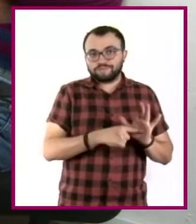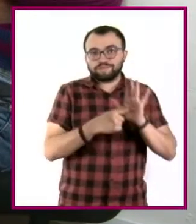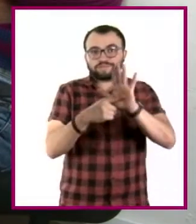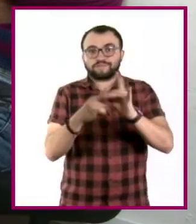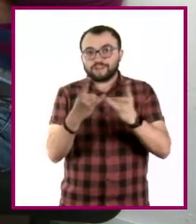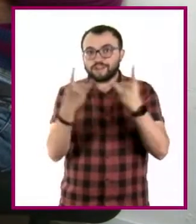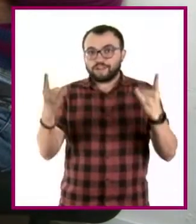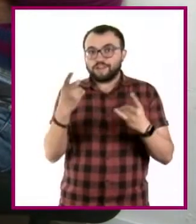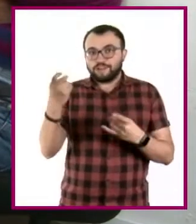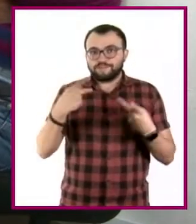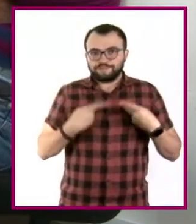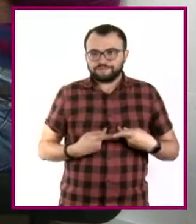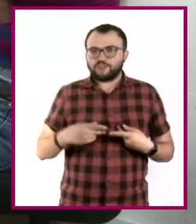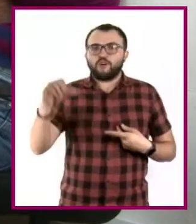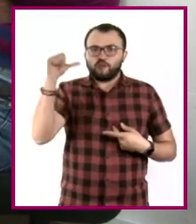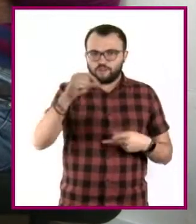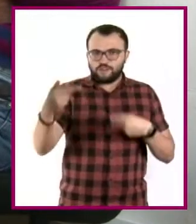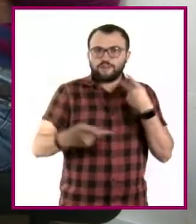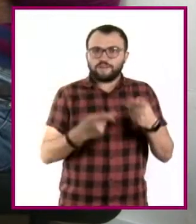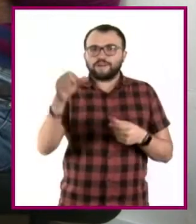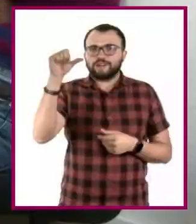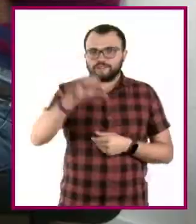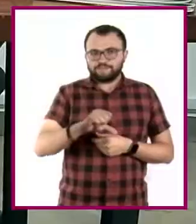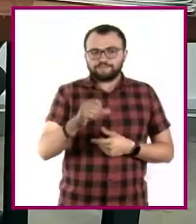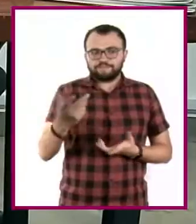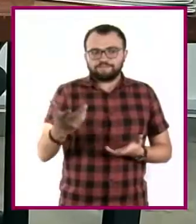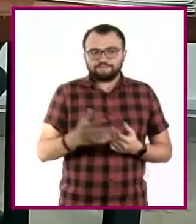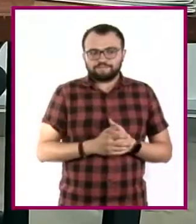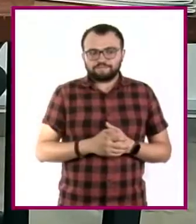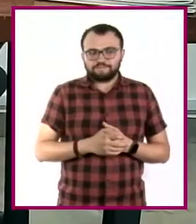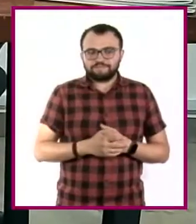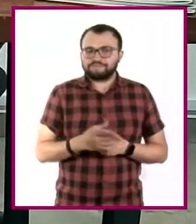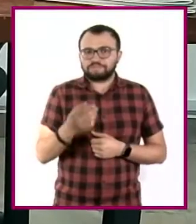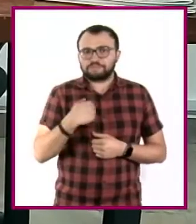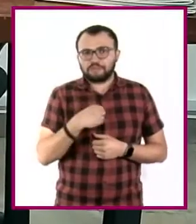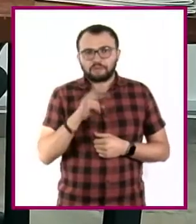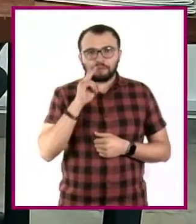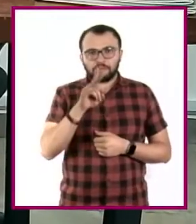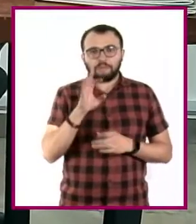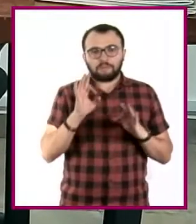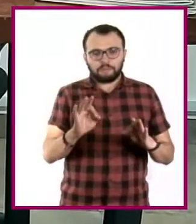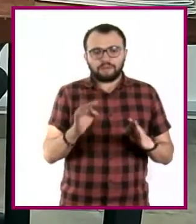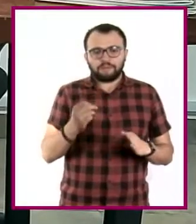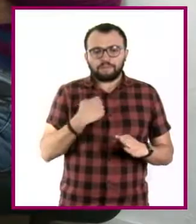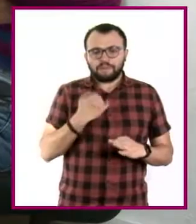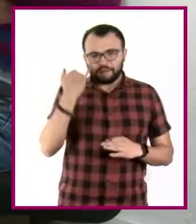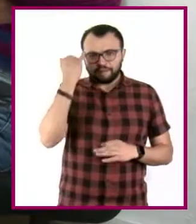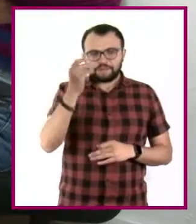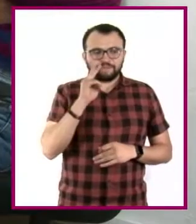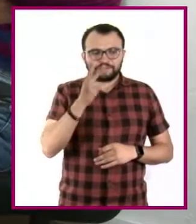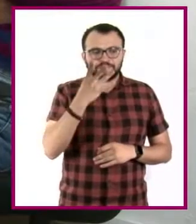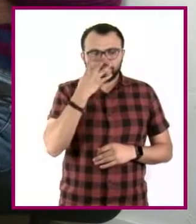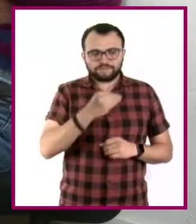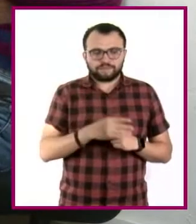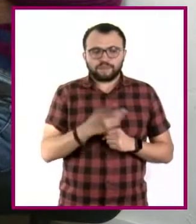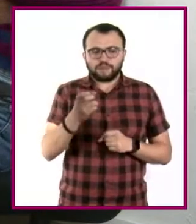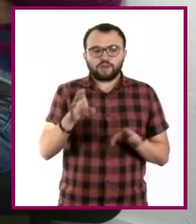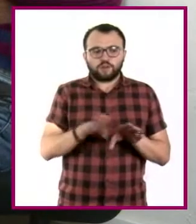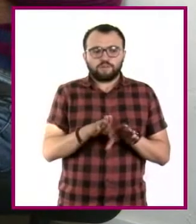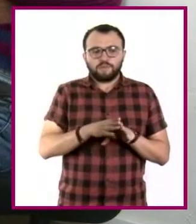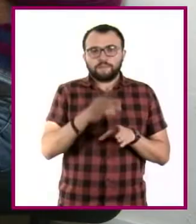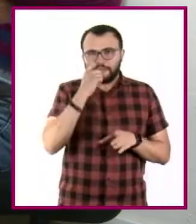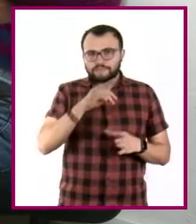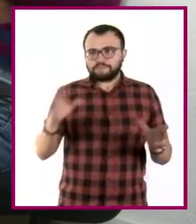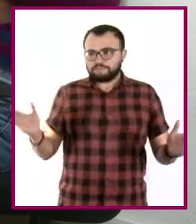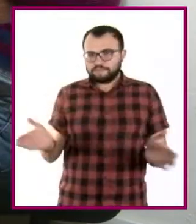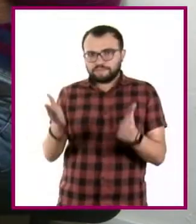les parece si de eso hablamos en nuestra siguiente edición? Me parece perfecto. Me encanta la idea. Será un buen motivo para